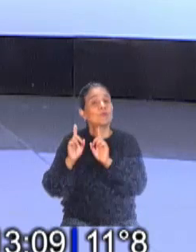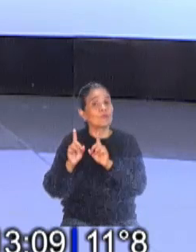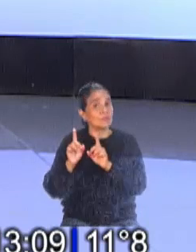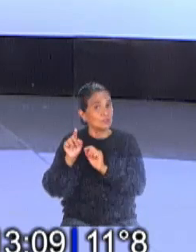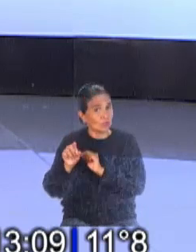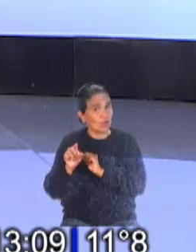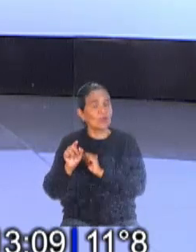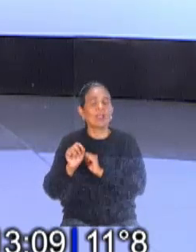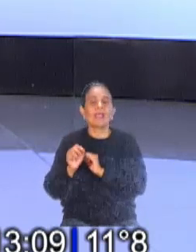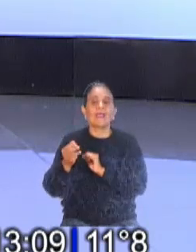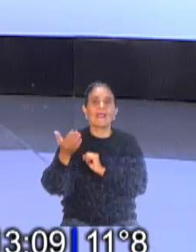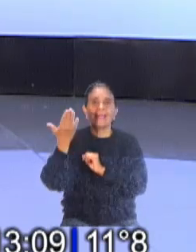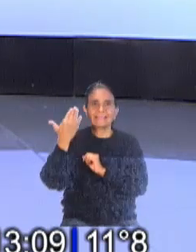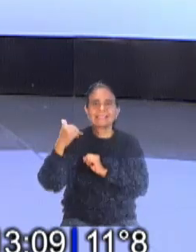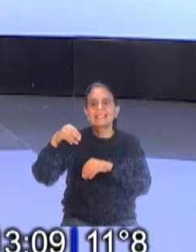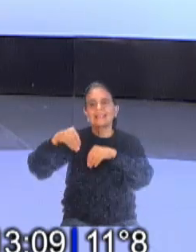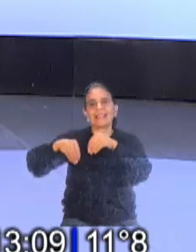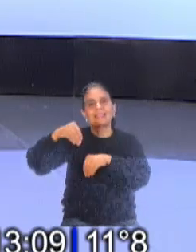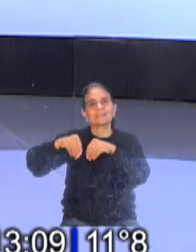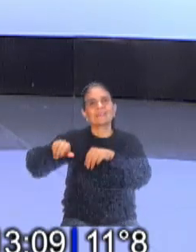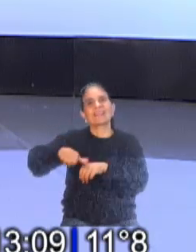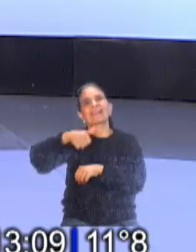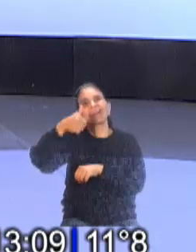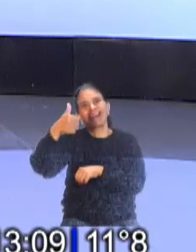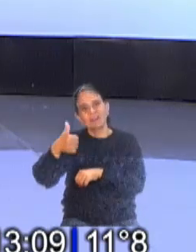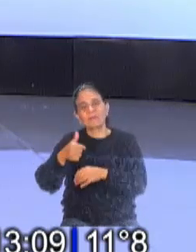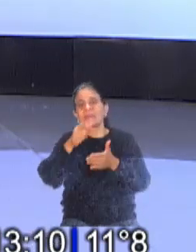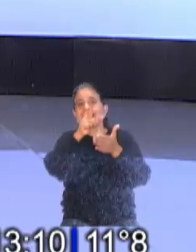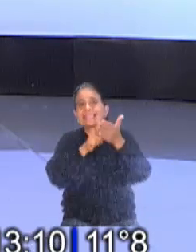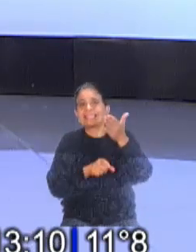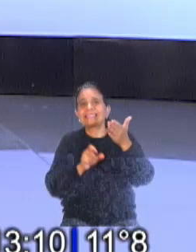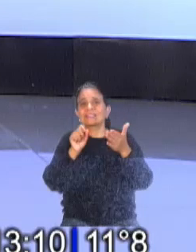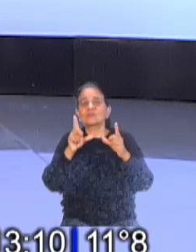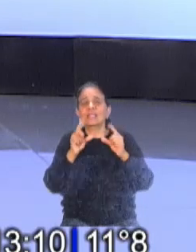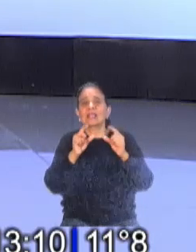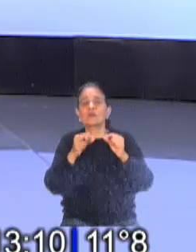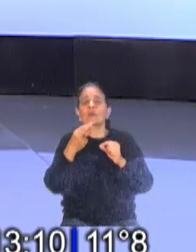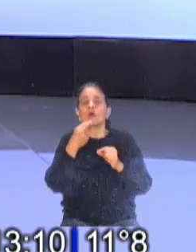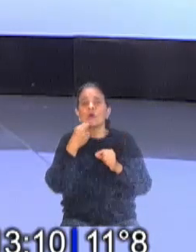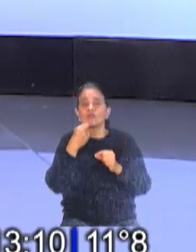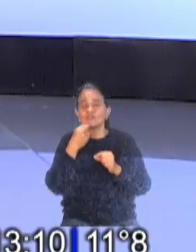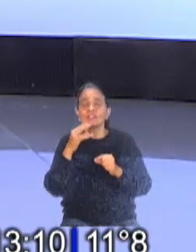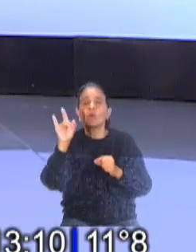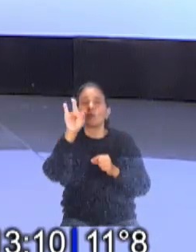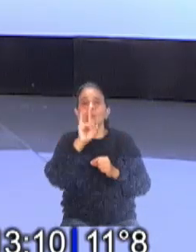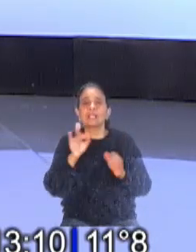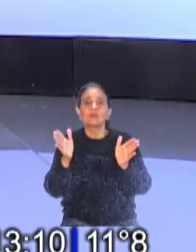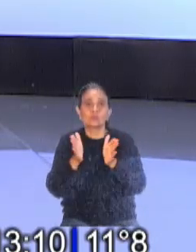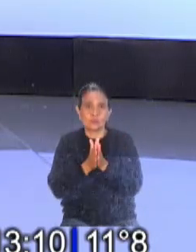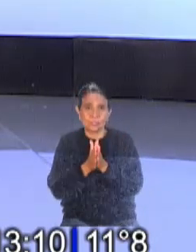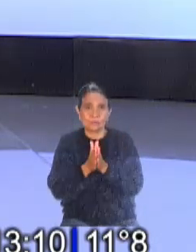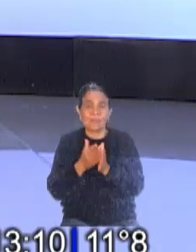las elecciones de ayer con la lista número 11, Universitarios Unidos. El actual rector,